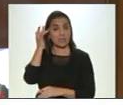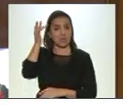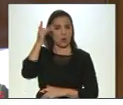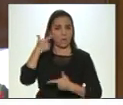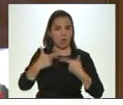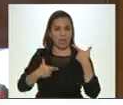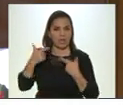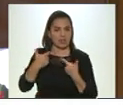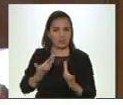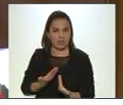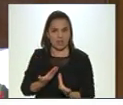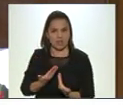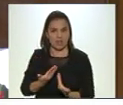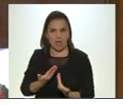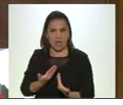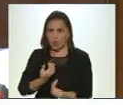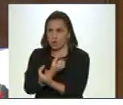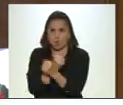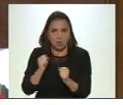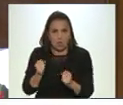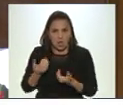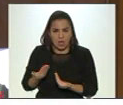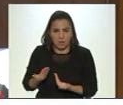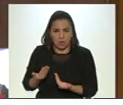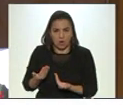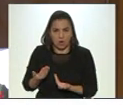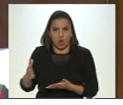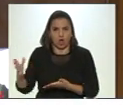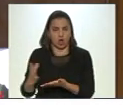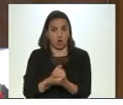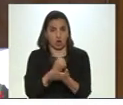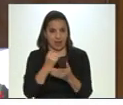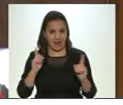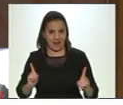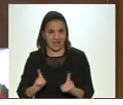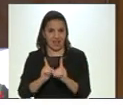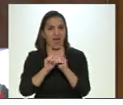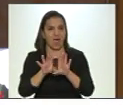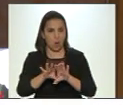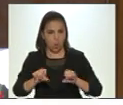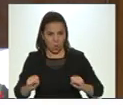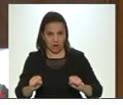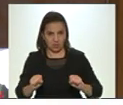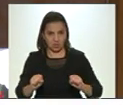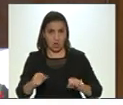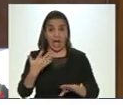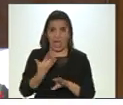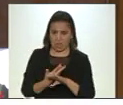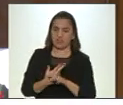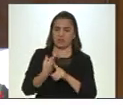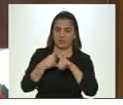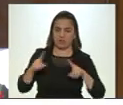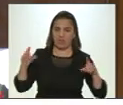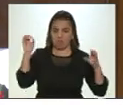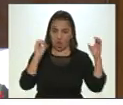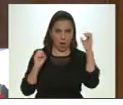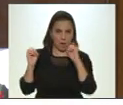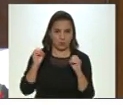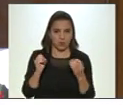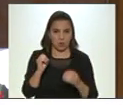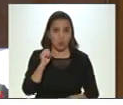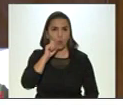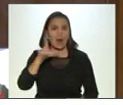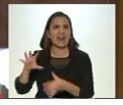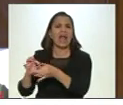política, que nos ha impedido llegar a puntos de encuentro, que a pesar de nuestras diferencias? ¿Y saben cuál es la